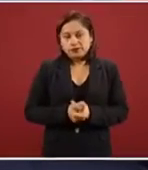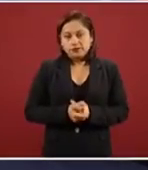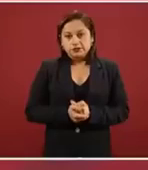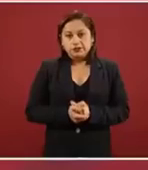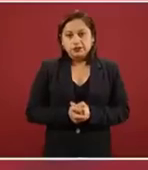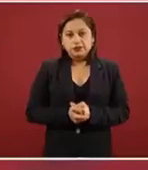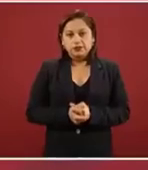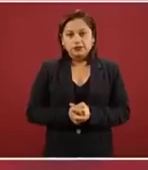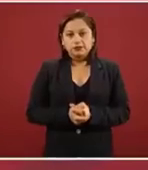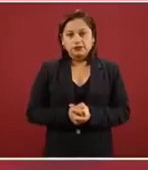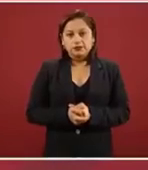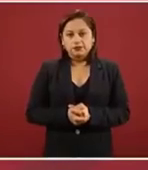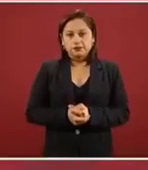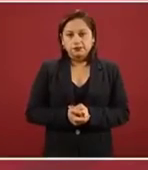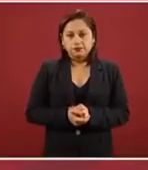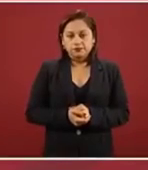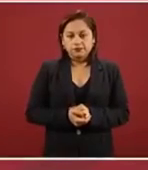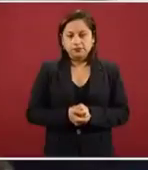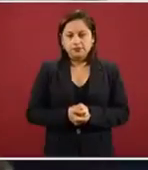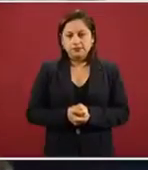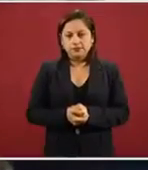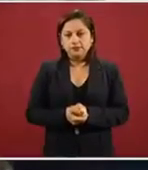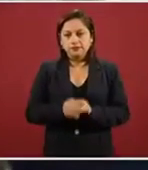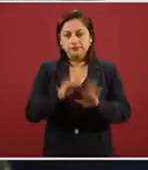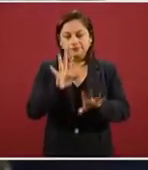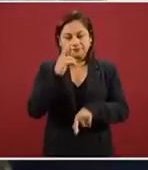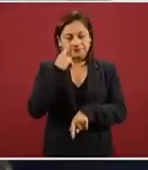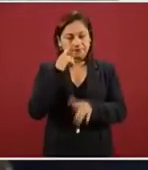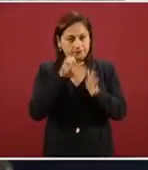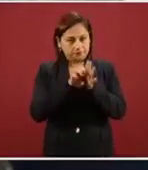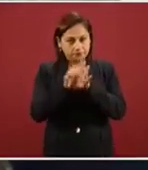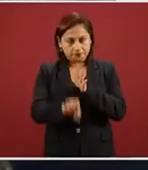Por ejemplo, hay algo que